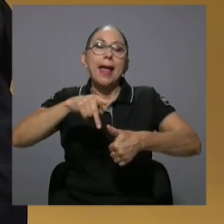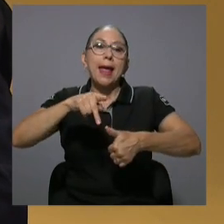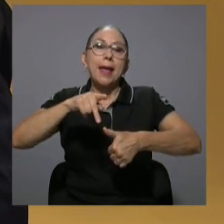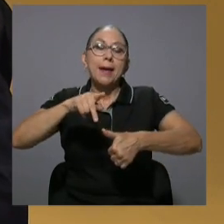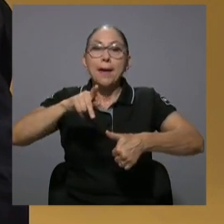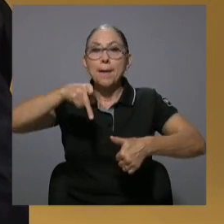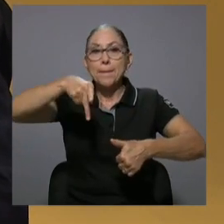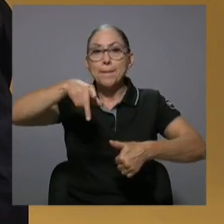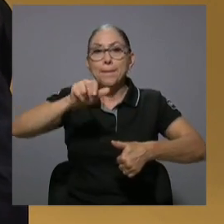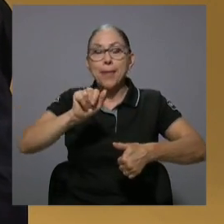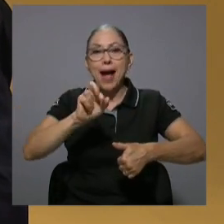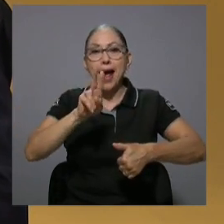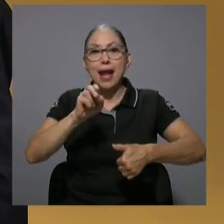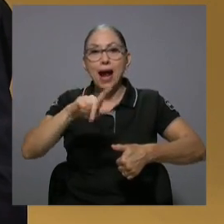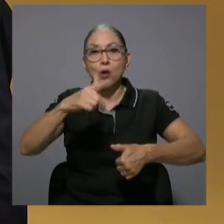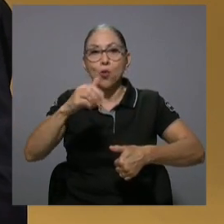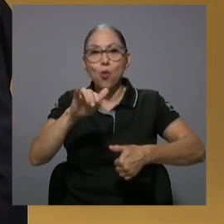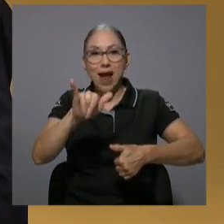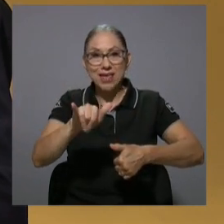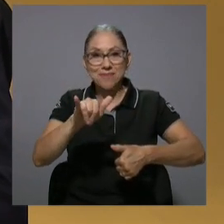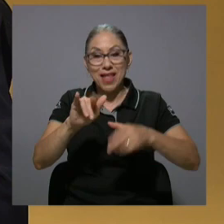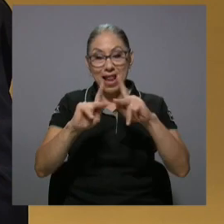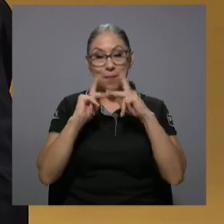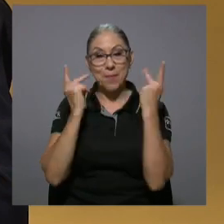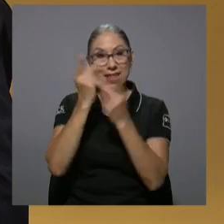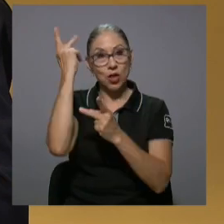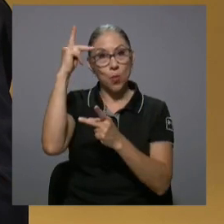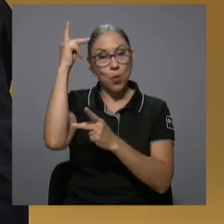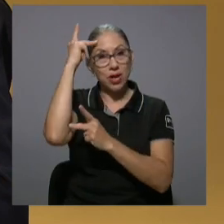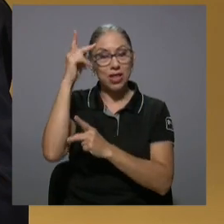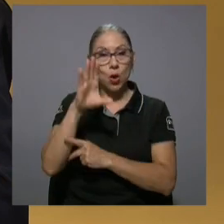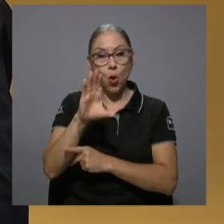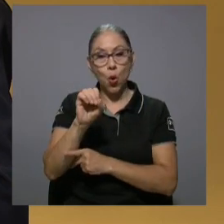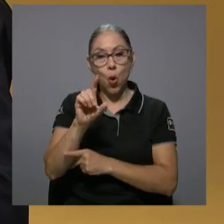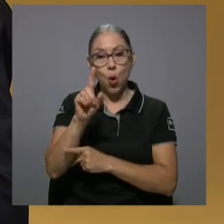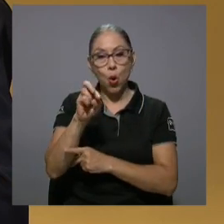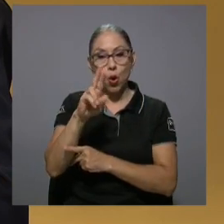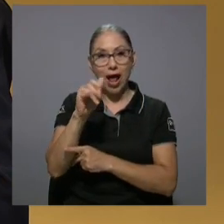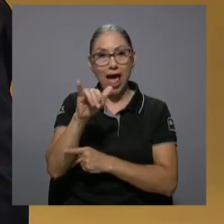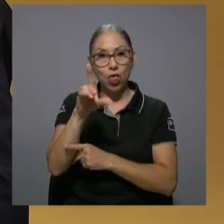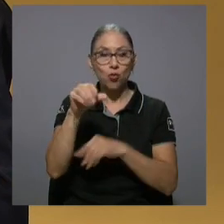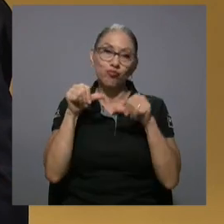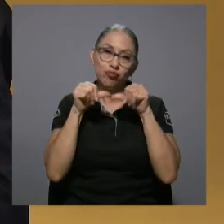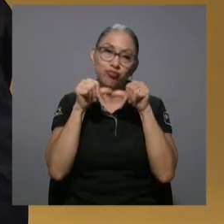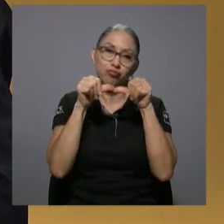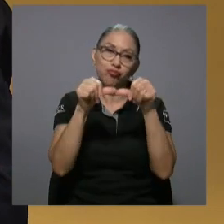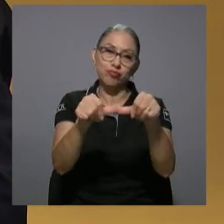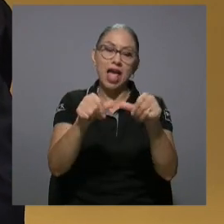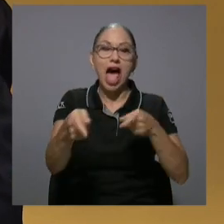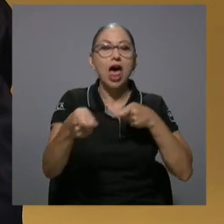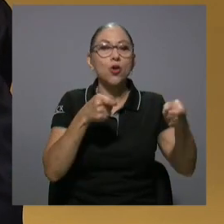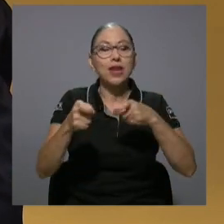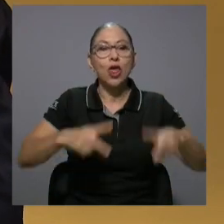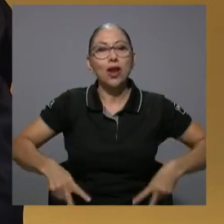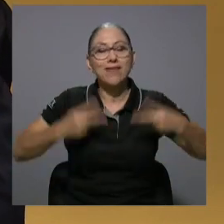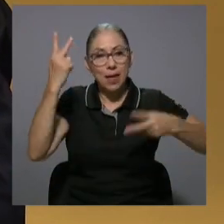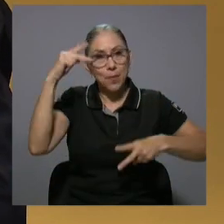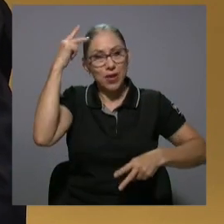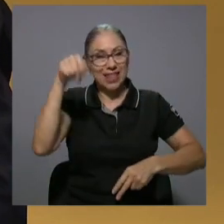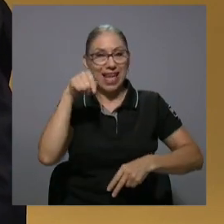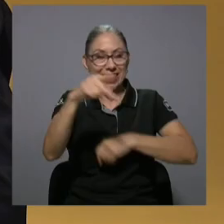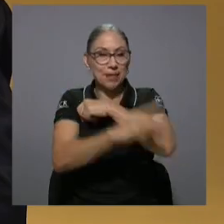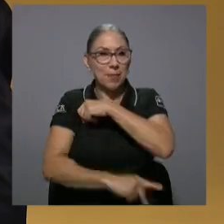del partido político, el Partido Colorado, que es el que ha dominado la vida política de ese país por varias décadas, en algunos casos